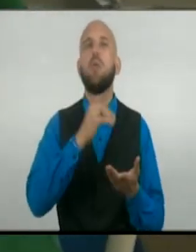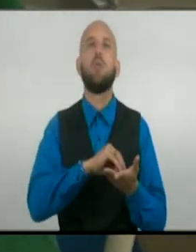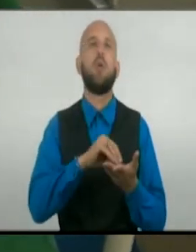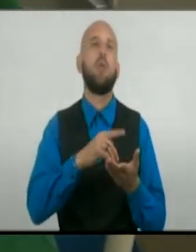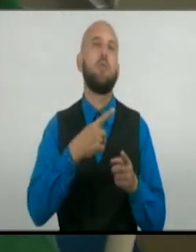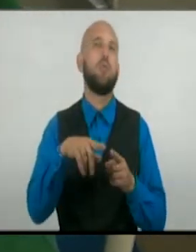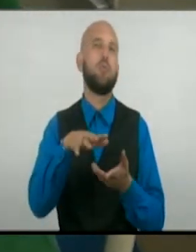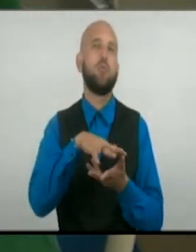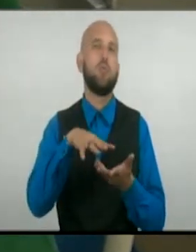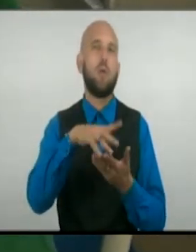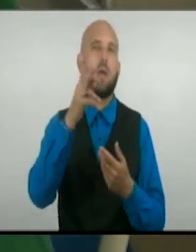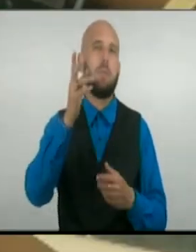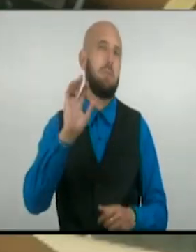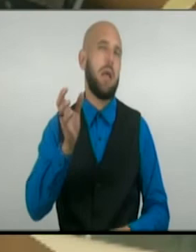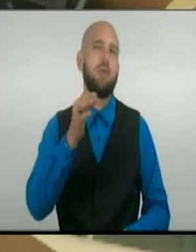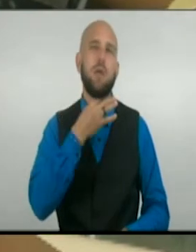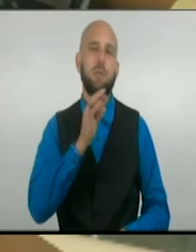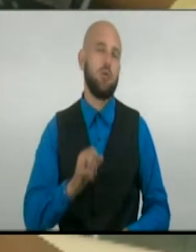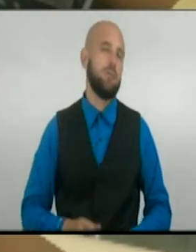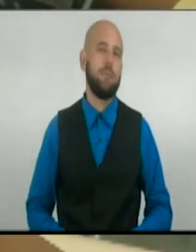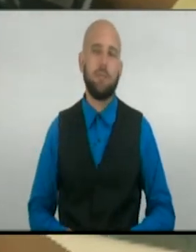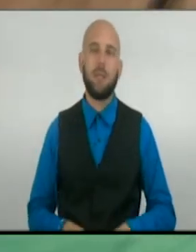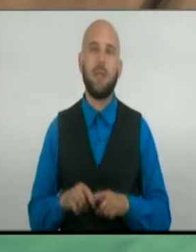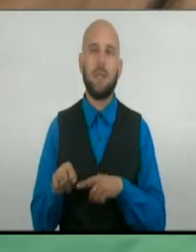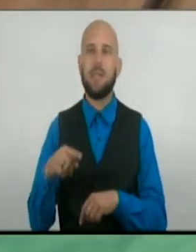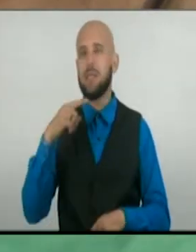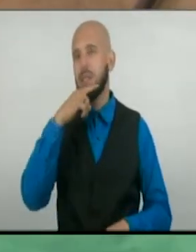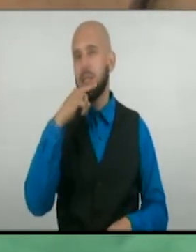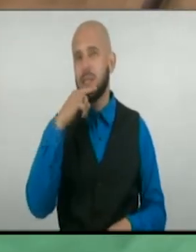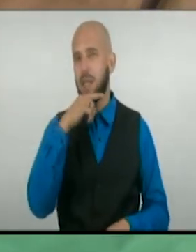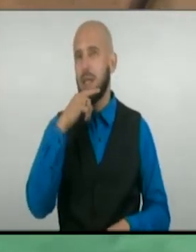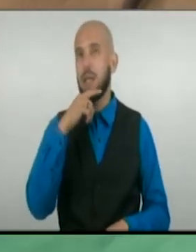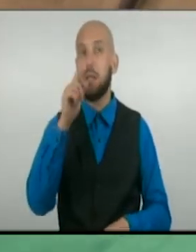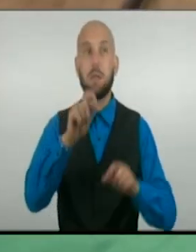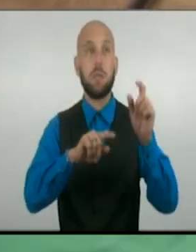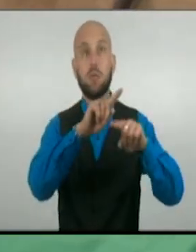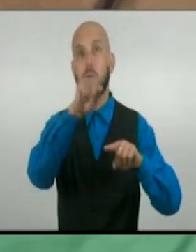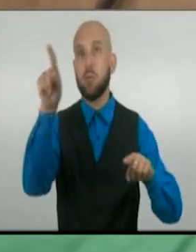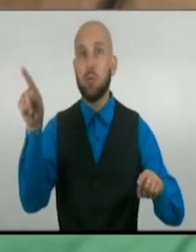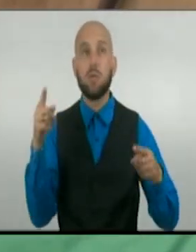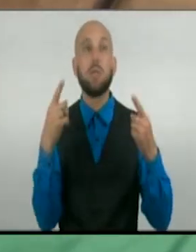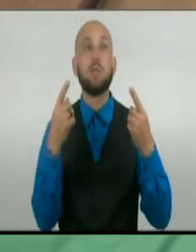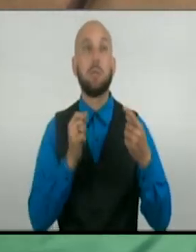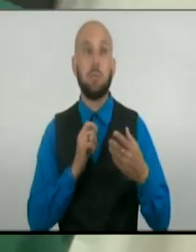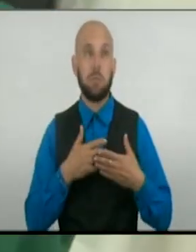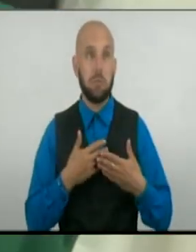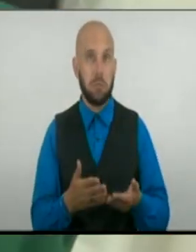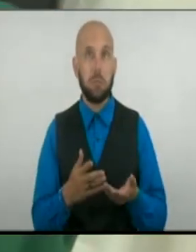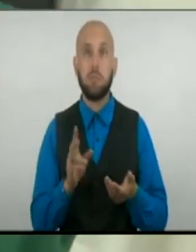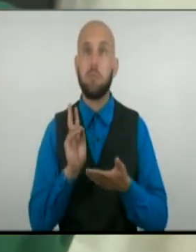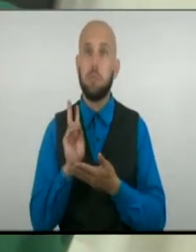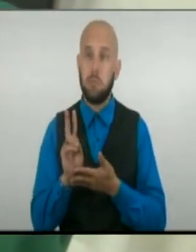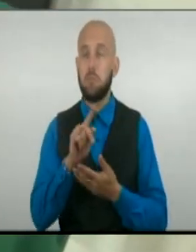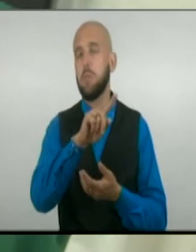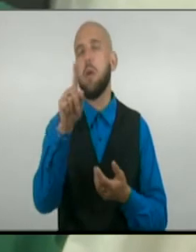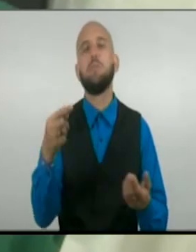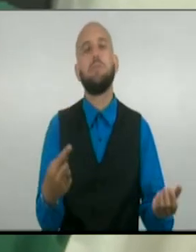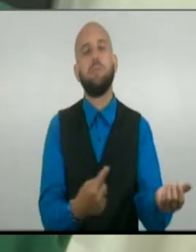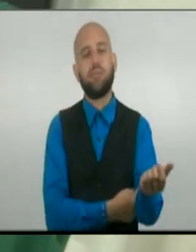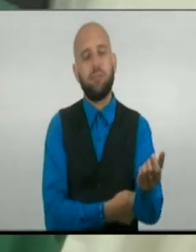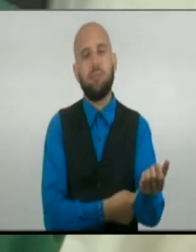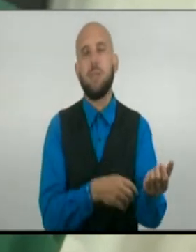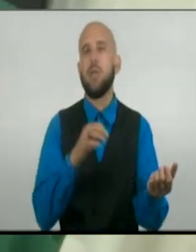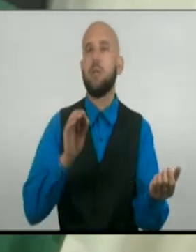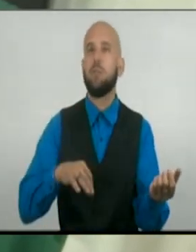si es necesario la sangre sus componentes se obtienen de donante voluntarios y altruistas con la finalidad de prevenir